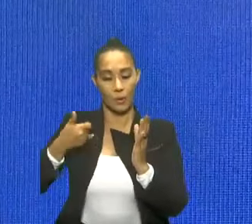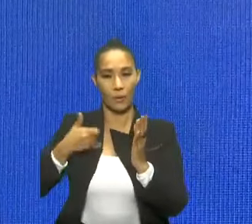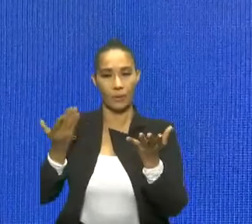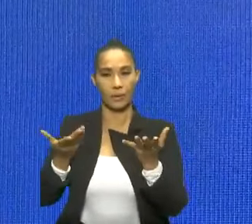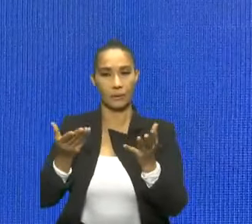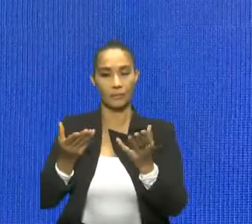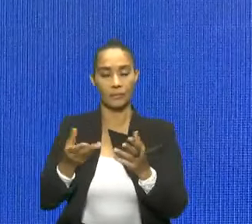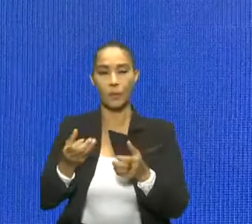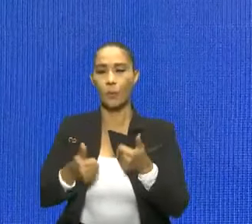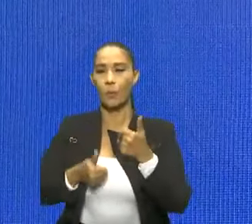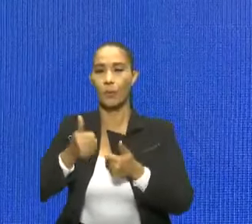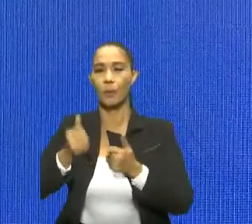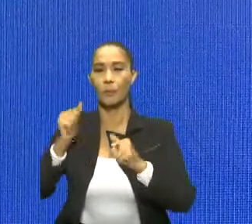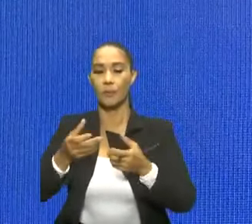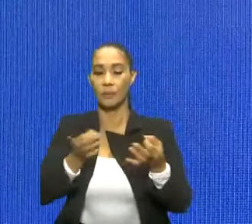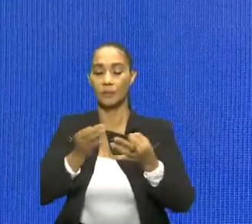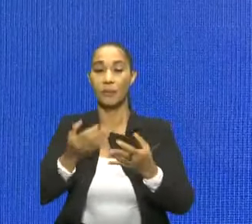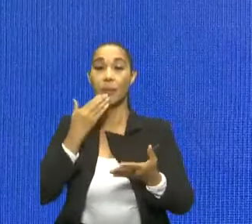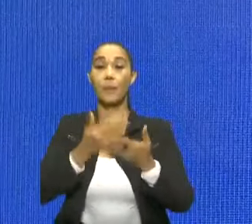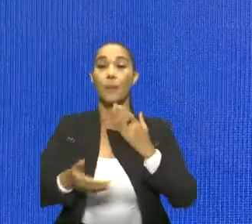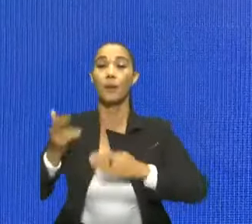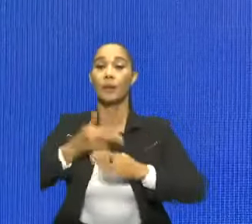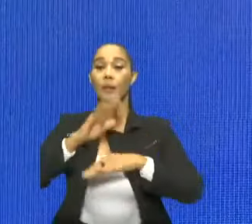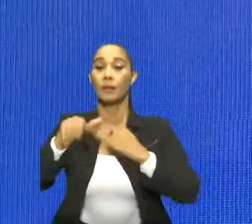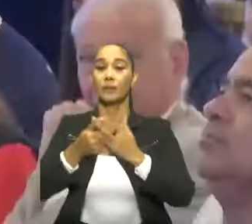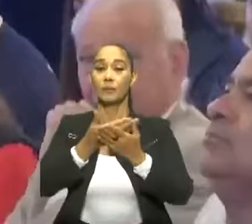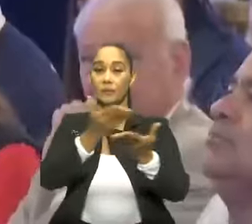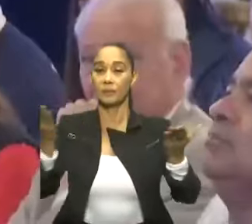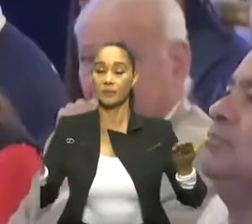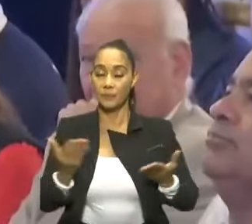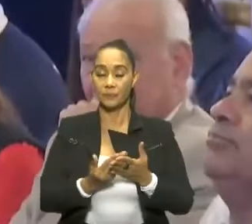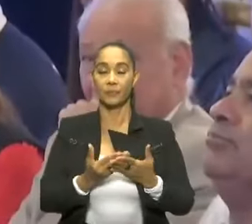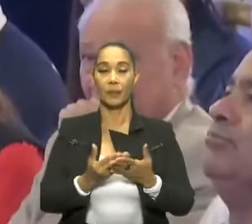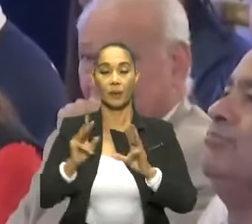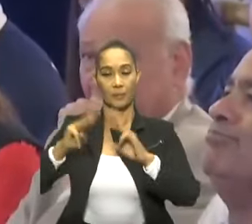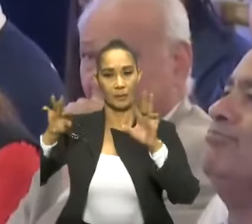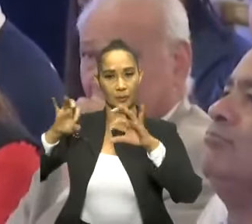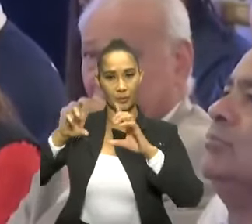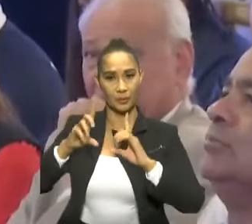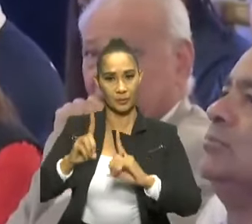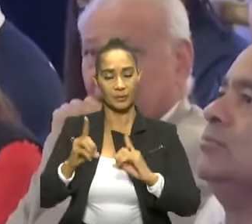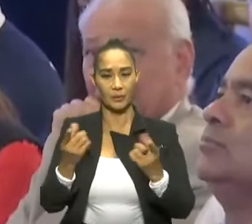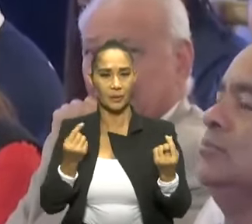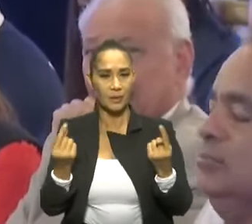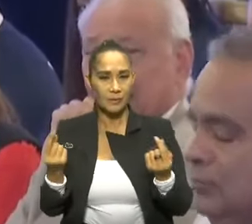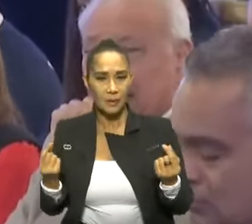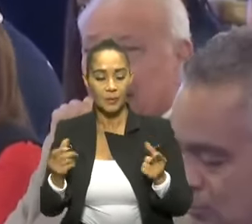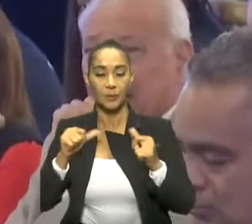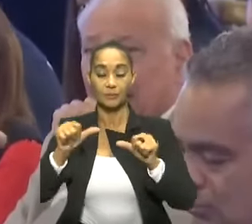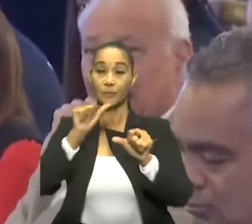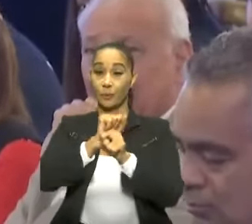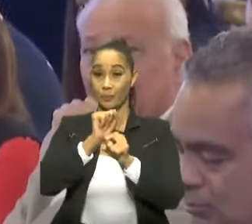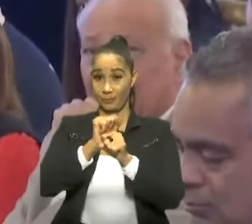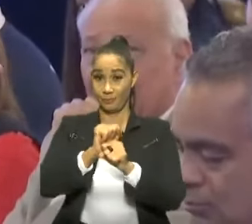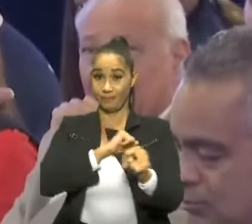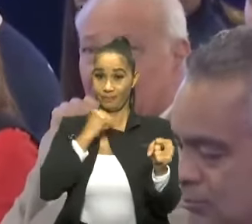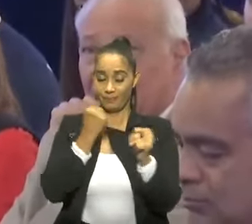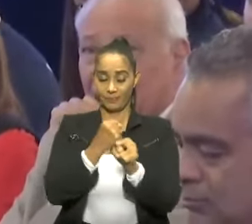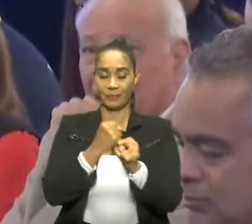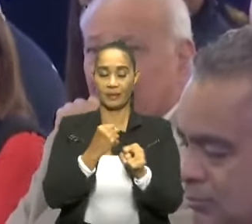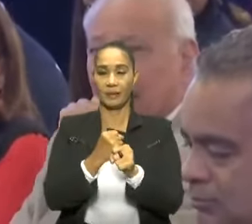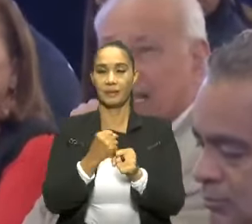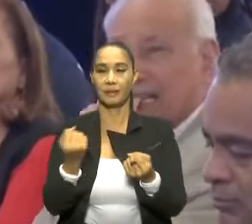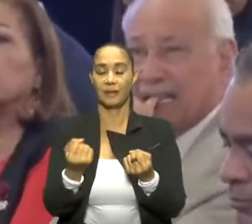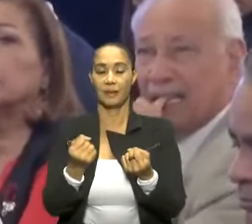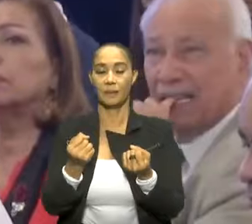los viceministros que pueda. Muy buenas tardes a todos y todas. Bueno, en el Ministerio de Educación básicamente estamos trabajando, fortaleciendo lo que